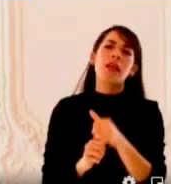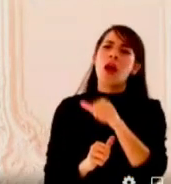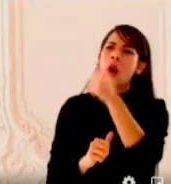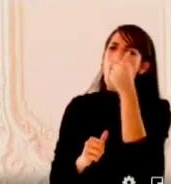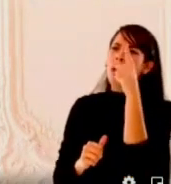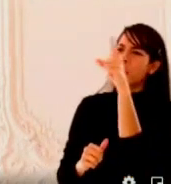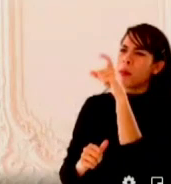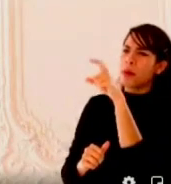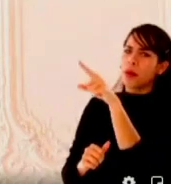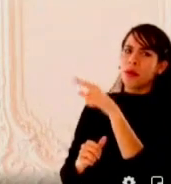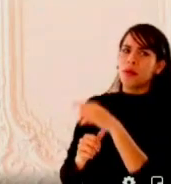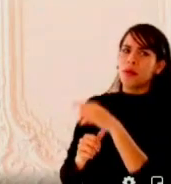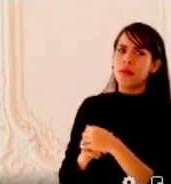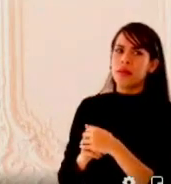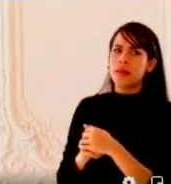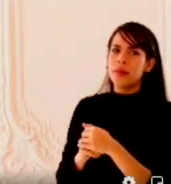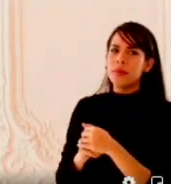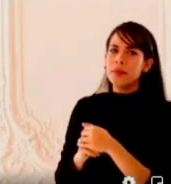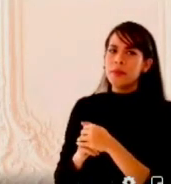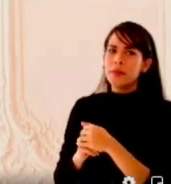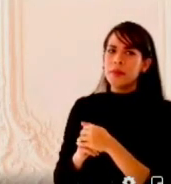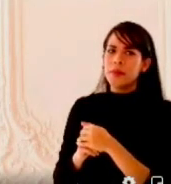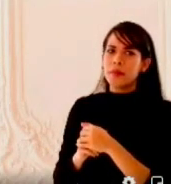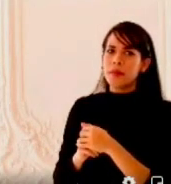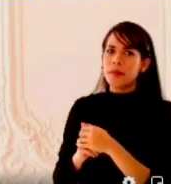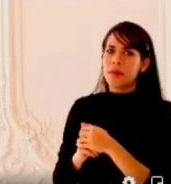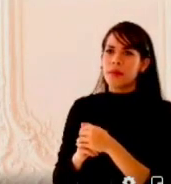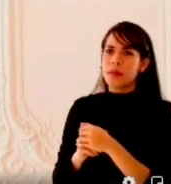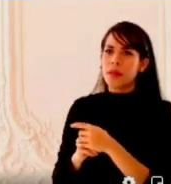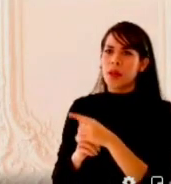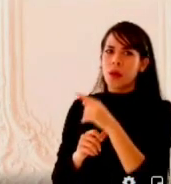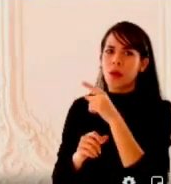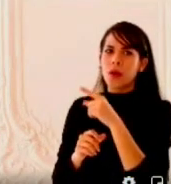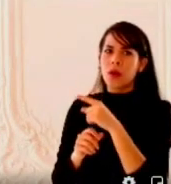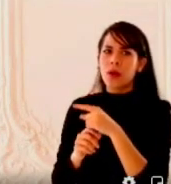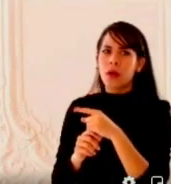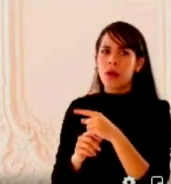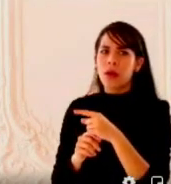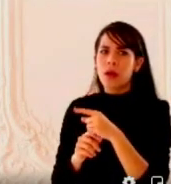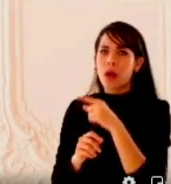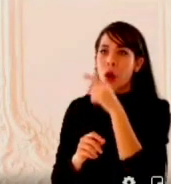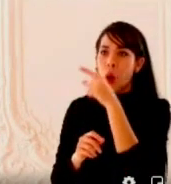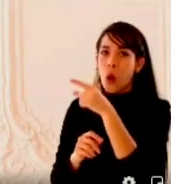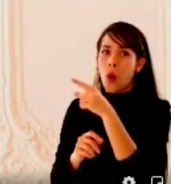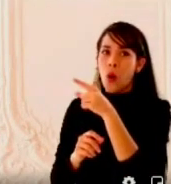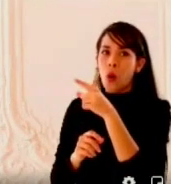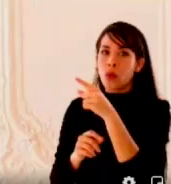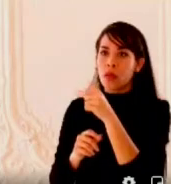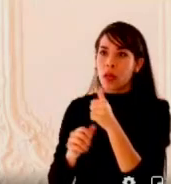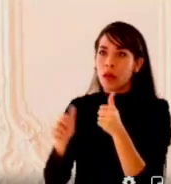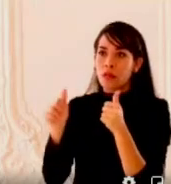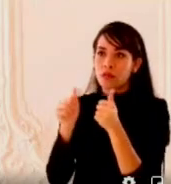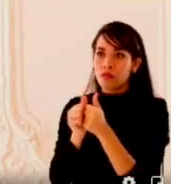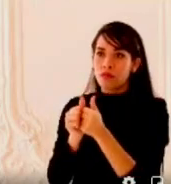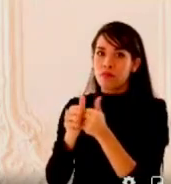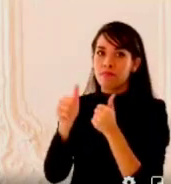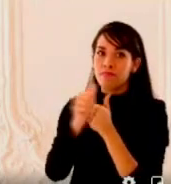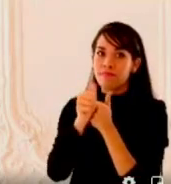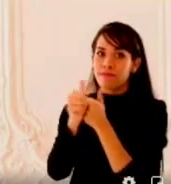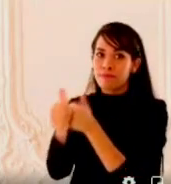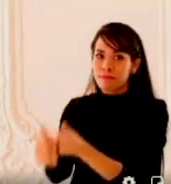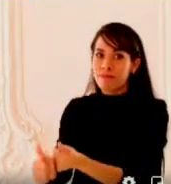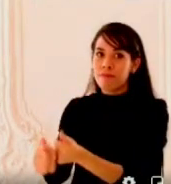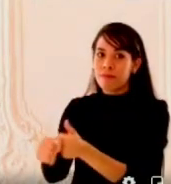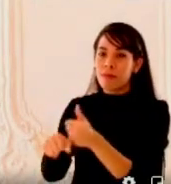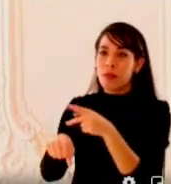y disculpe, no lo tome como agresión usted, pero usted camina por las calles del país, ¿no es cierto? ¿Perdón? Usted camina por las calles del país. ¿Sabe las condiciones que está?